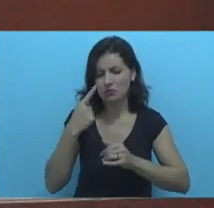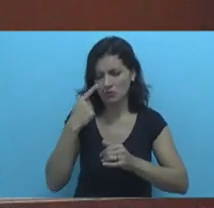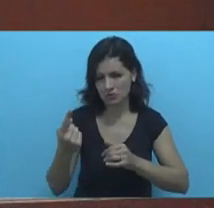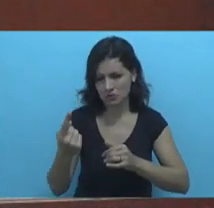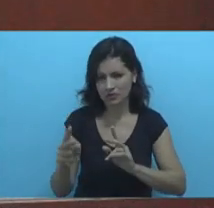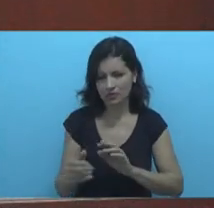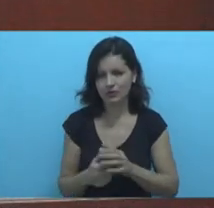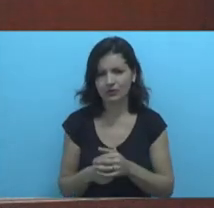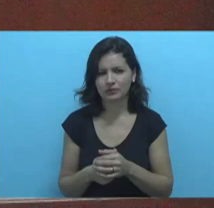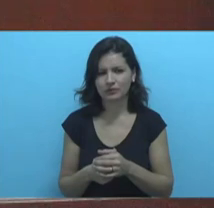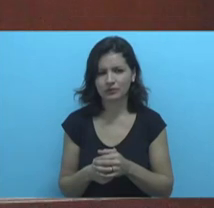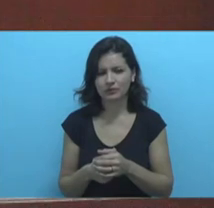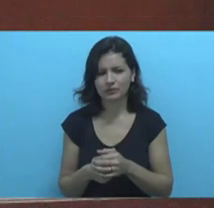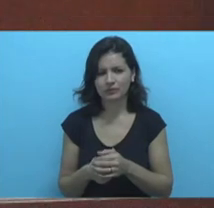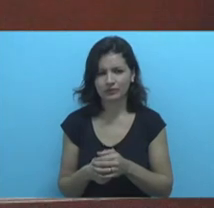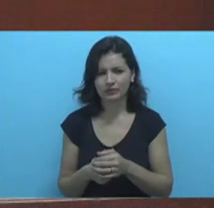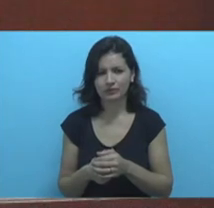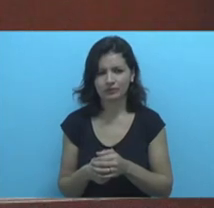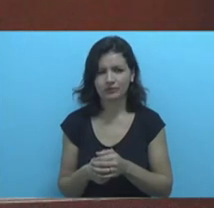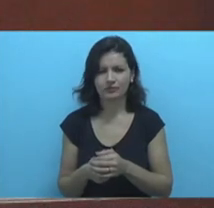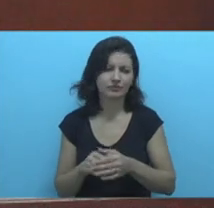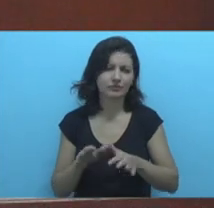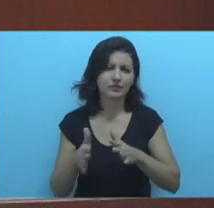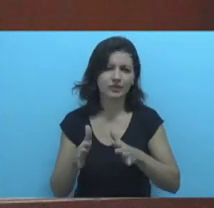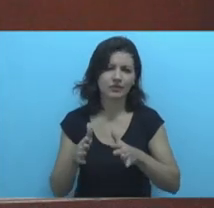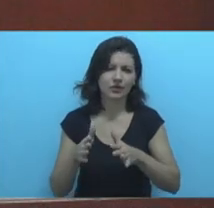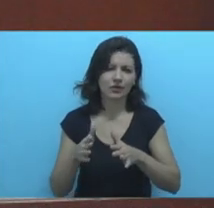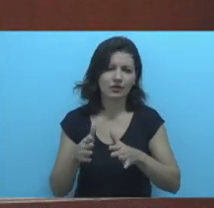al fin de los 70,